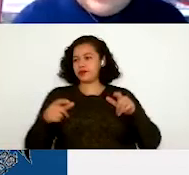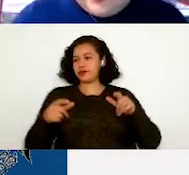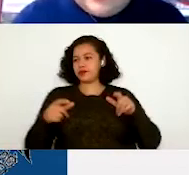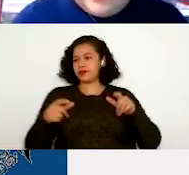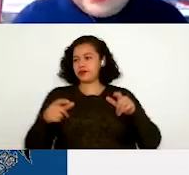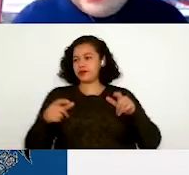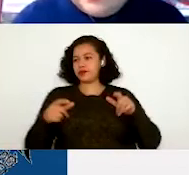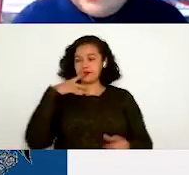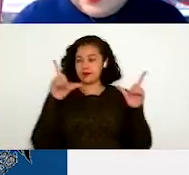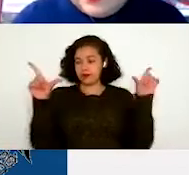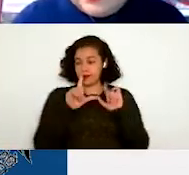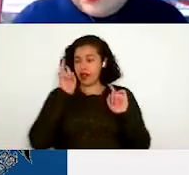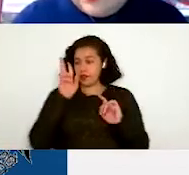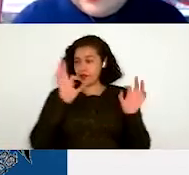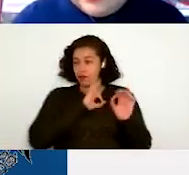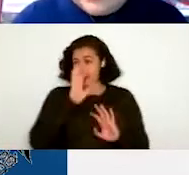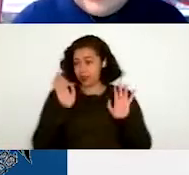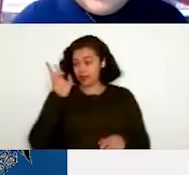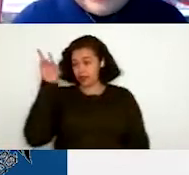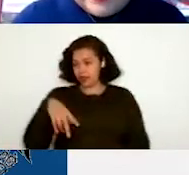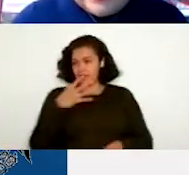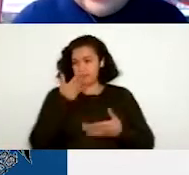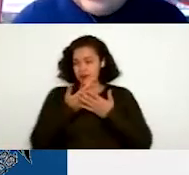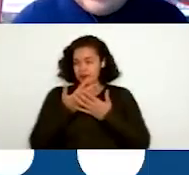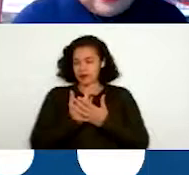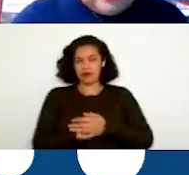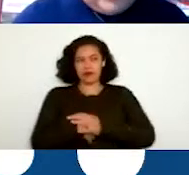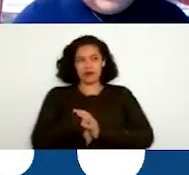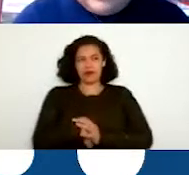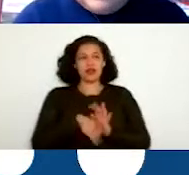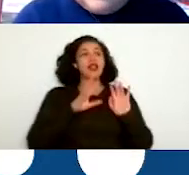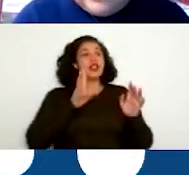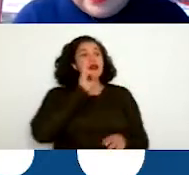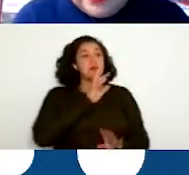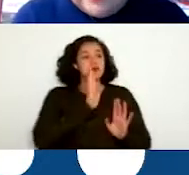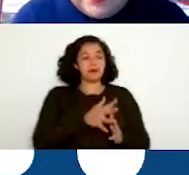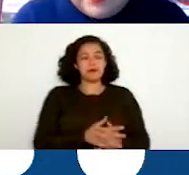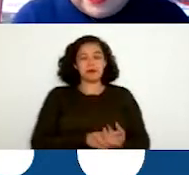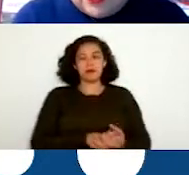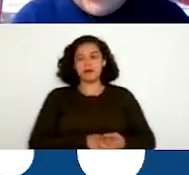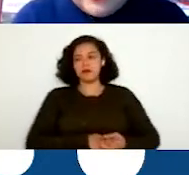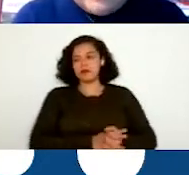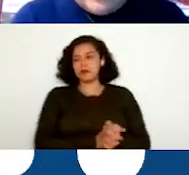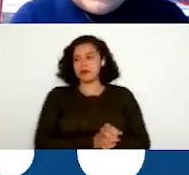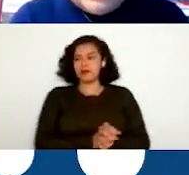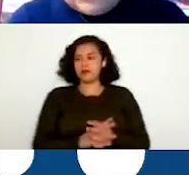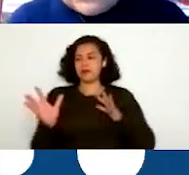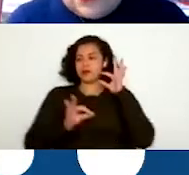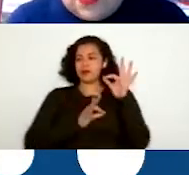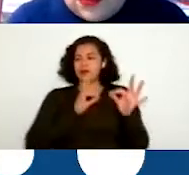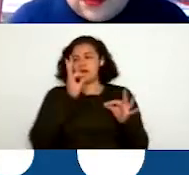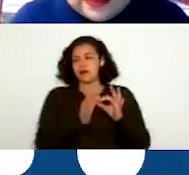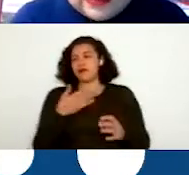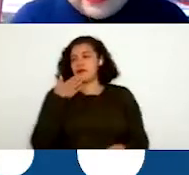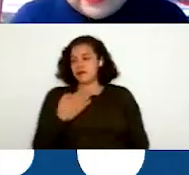ya la pueden ver. Permítanme un momentito. Sí, ya se está proyectando. Ahí ya se puede ver bien. Perfecto, muy bien. Pues justo